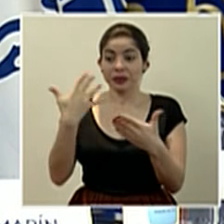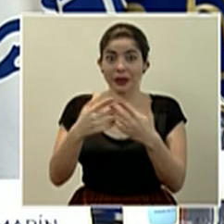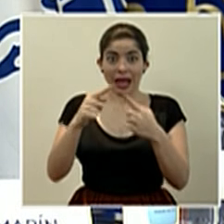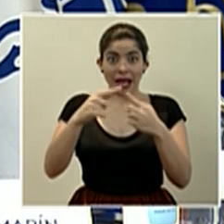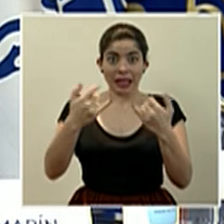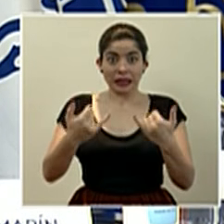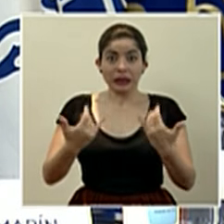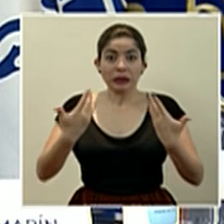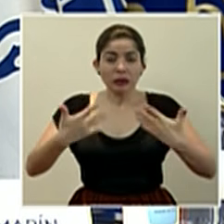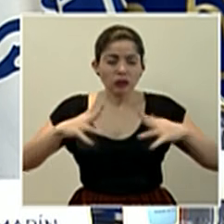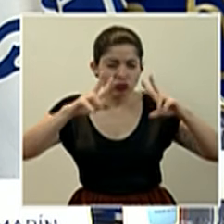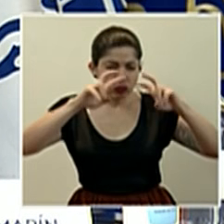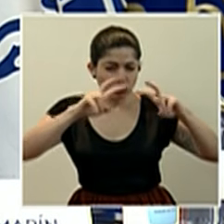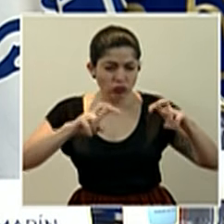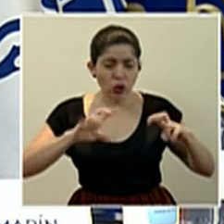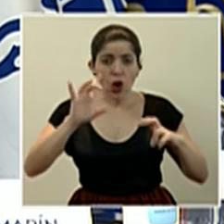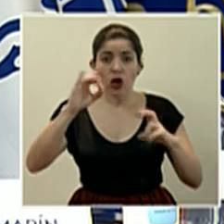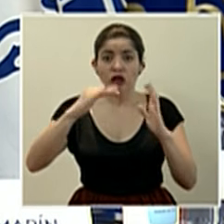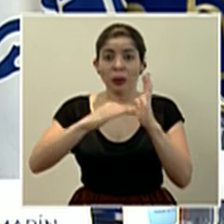se han descartado